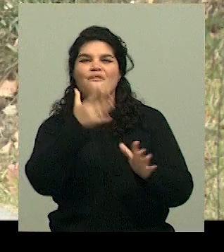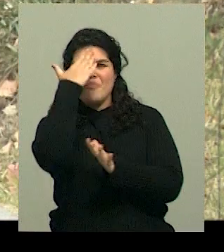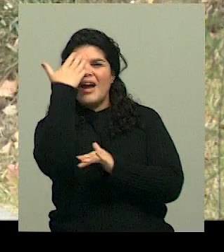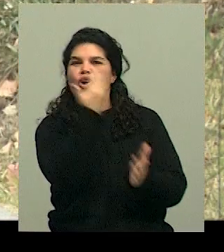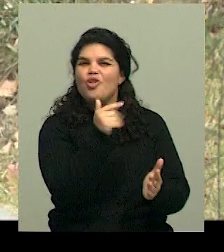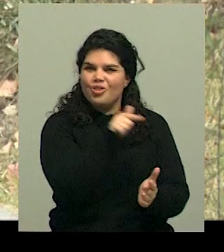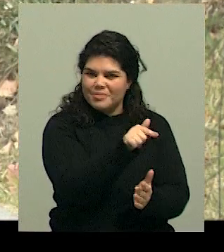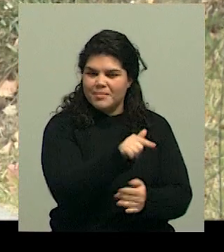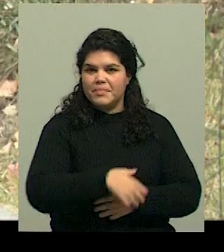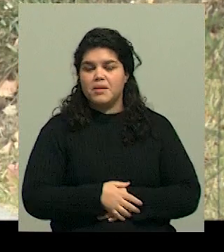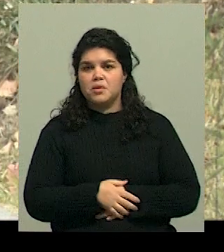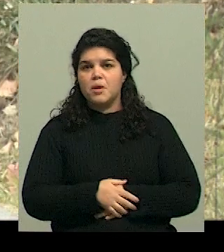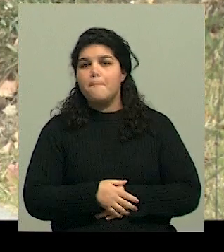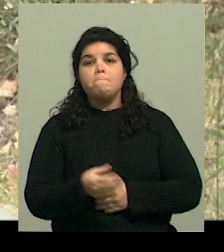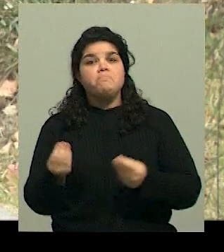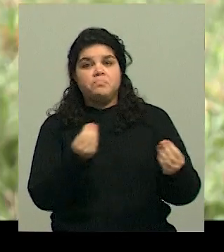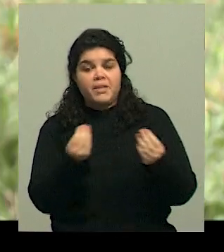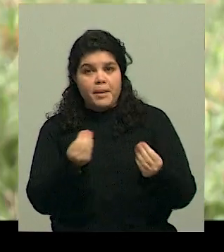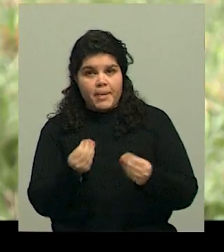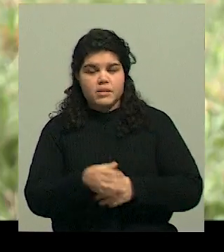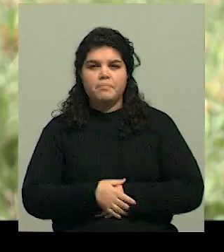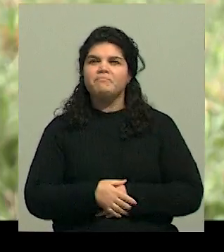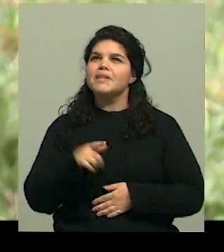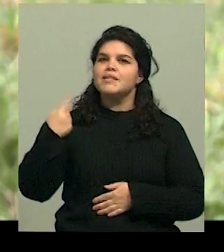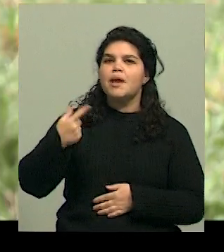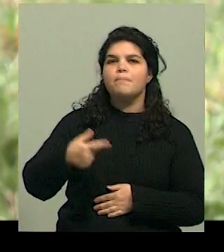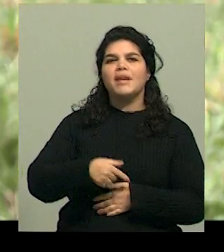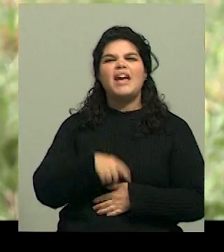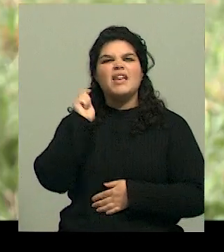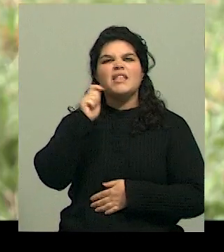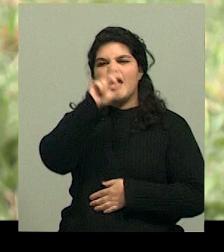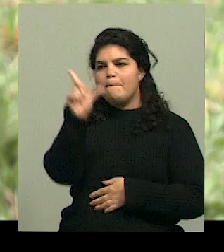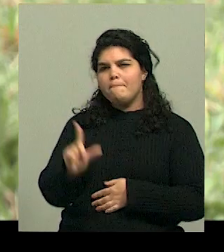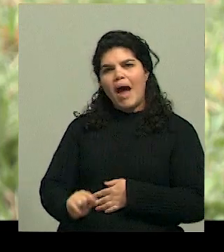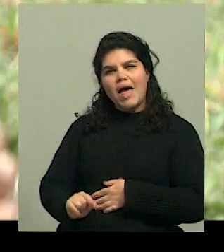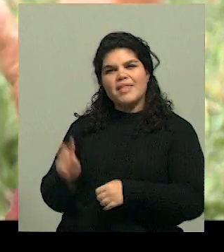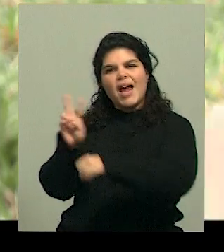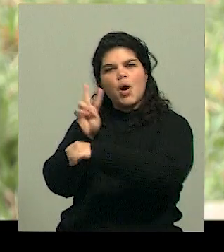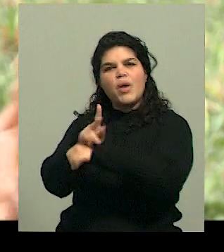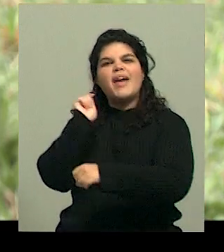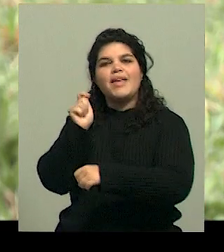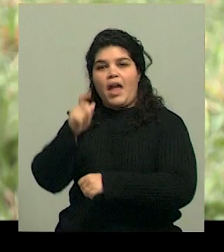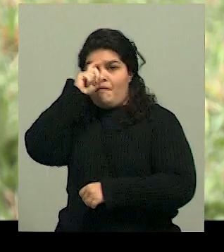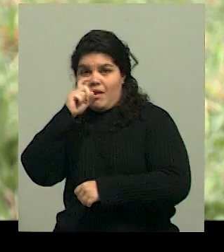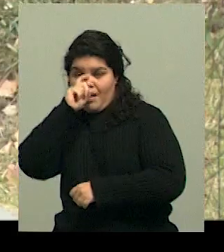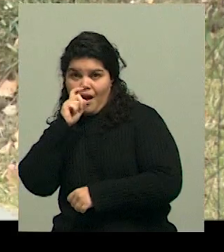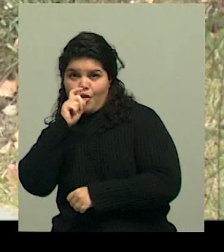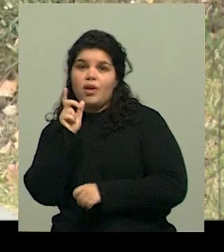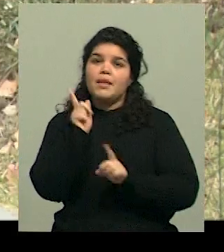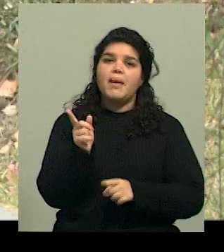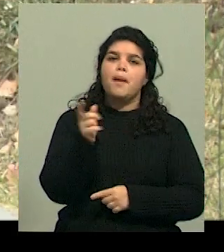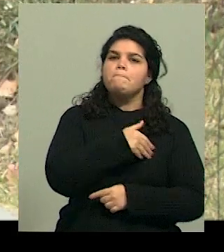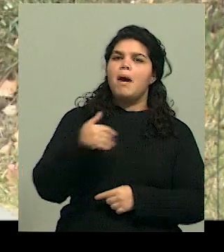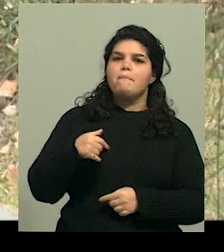también cuando se habla del padre de la patria, y hablan de la matria y hablan de María Remedios del Valle.